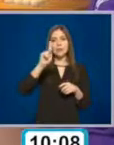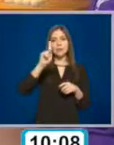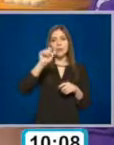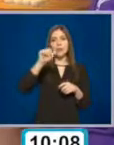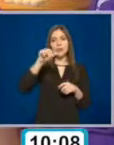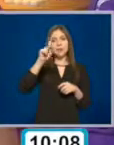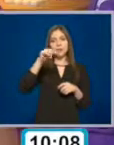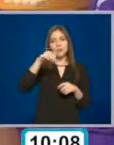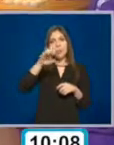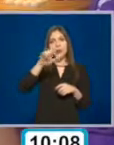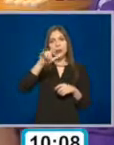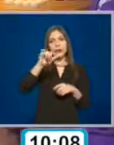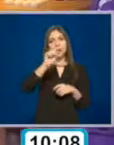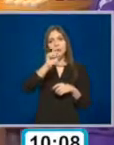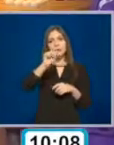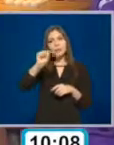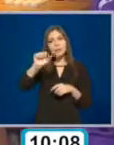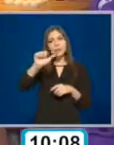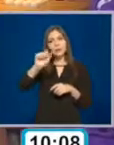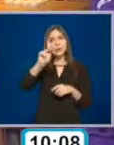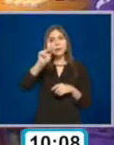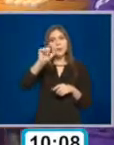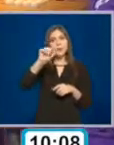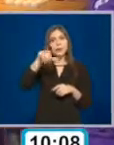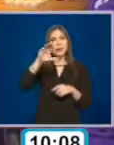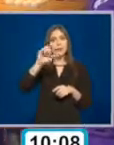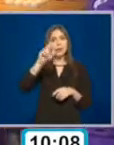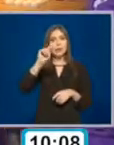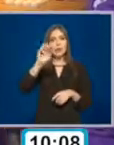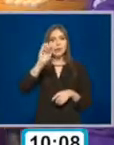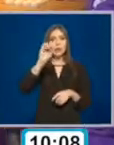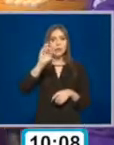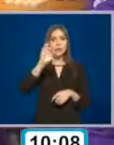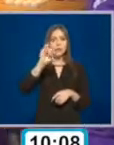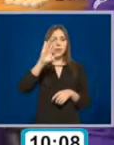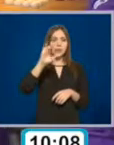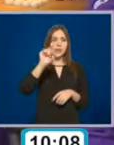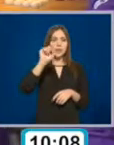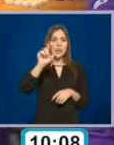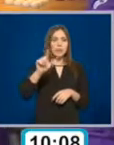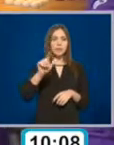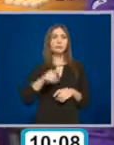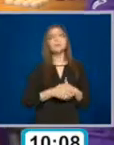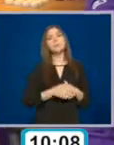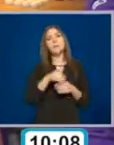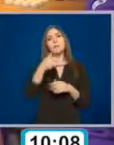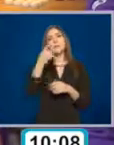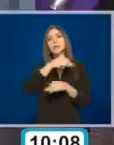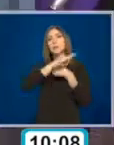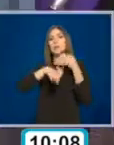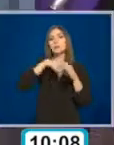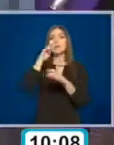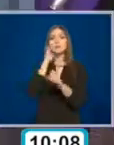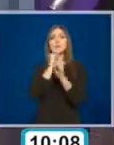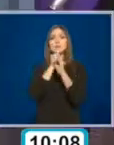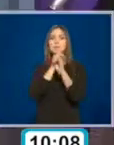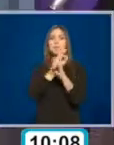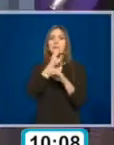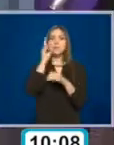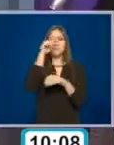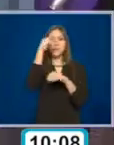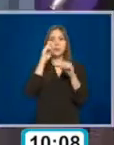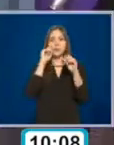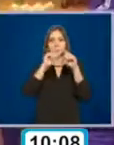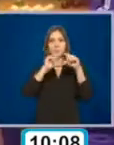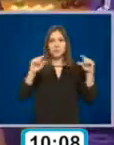doble S, en Snapchat como Melissa Planca RT y pues ahí en todas las plataformas de Remix Music pueden estar viendo nuestros videos. Muy bien. ¿Algo que le quieras decir al público de tus